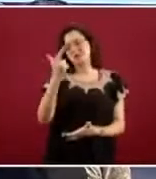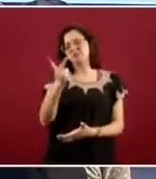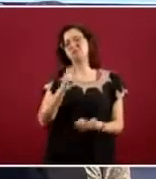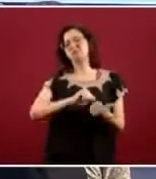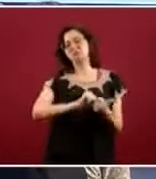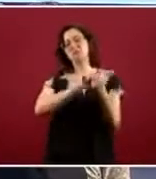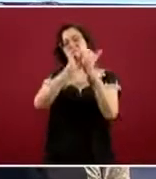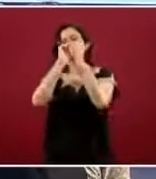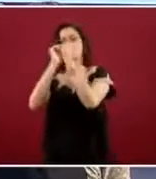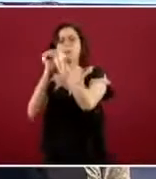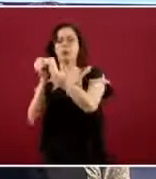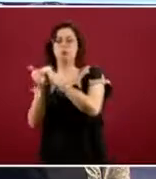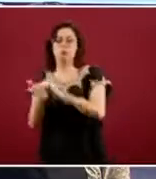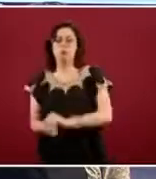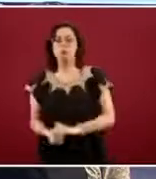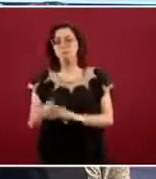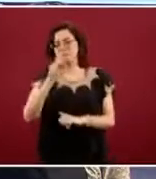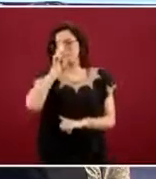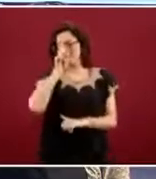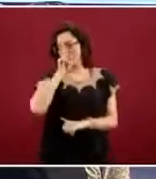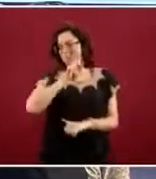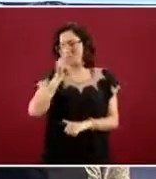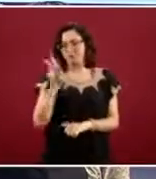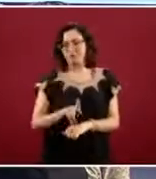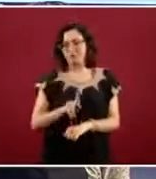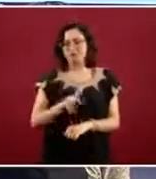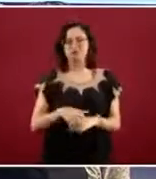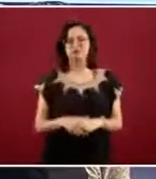riesgo asociados a la